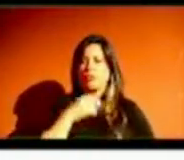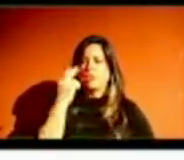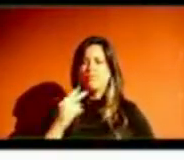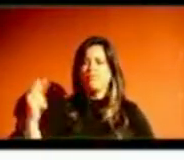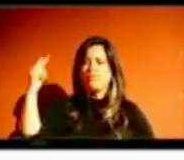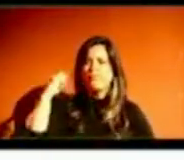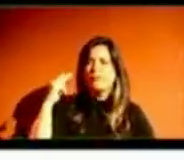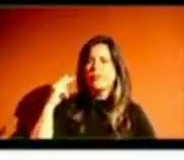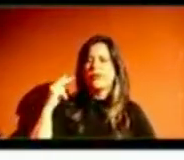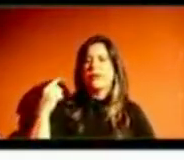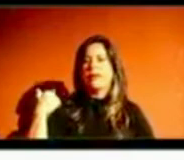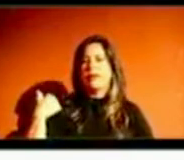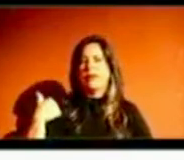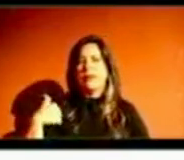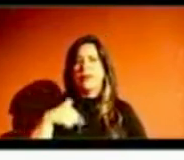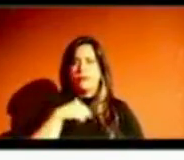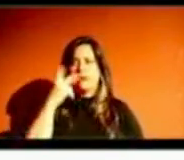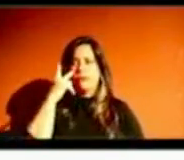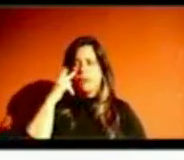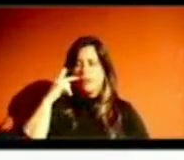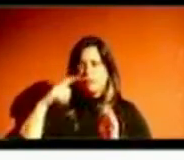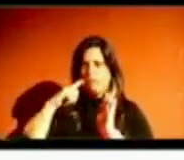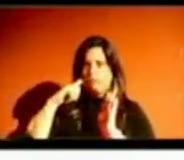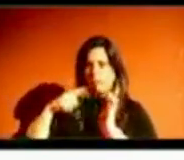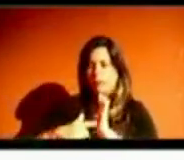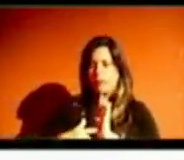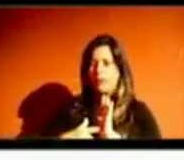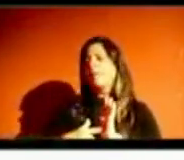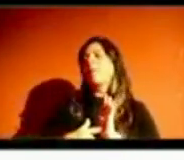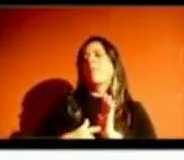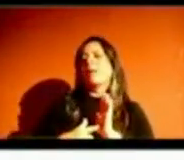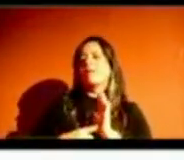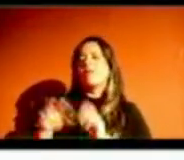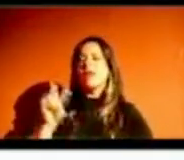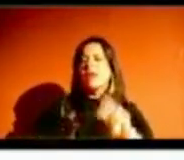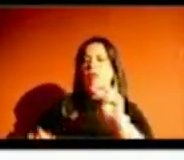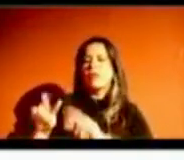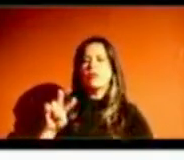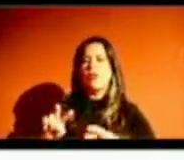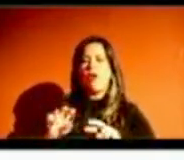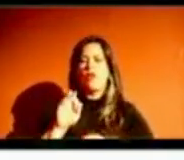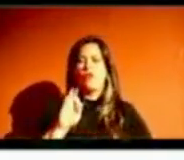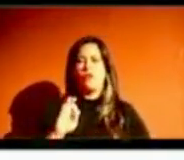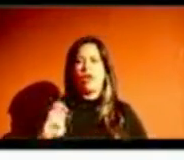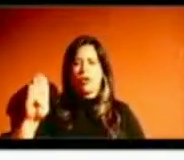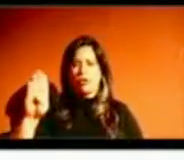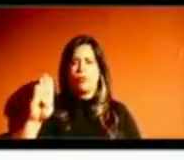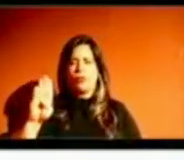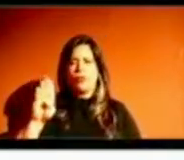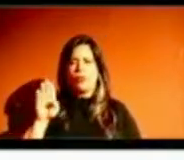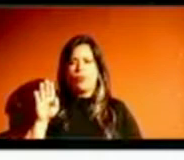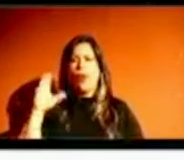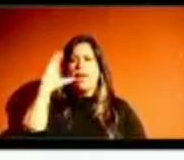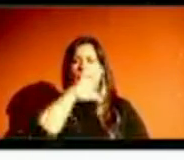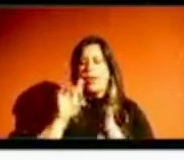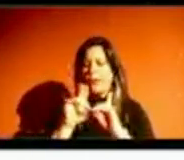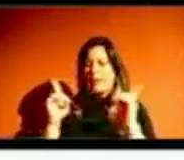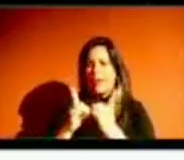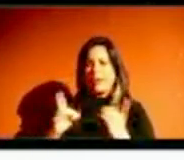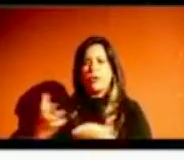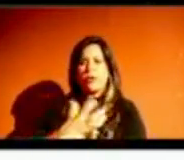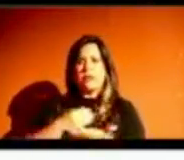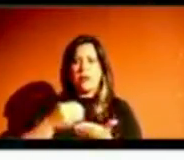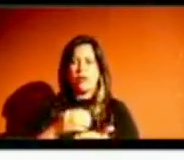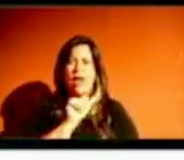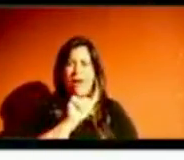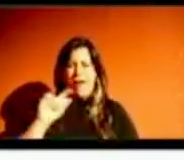evaluaciones que tal vez no sean científicas, pero están ahí. La evaluación de Hacienda en Facebook, y ahí solo basta con buscar al Departamento de Hacienda en la